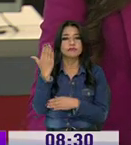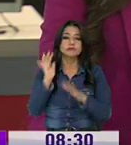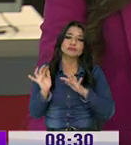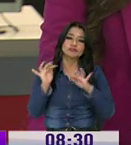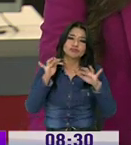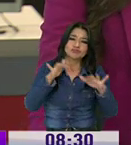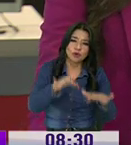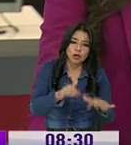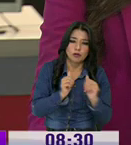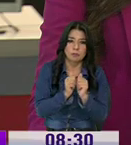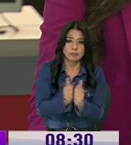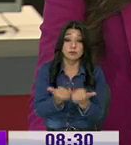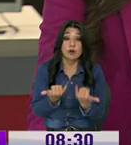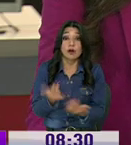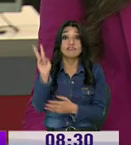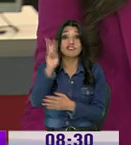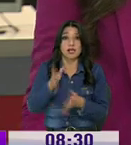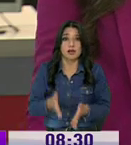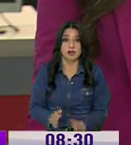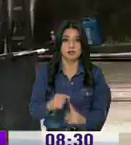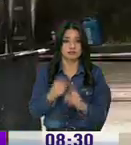El entierro será este viernes.